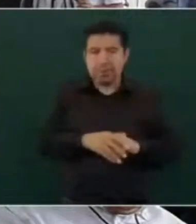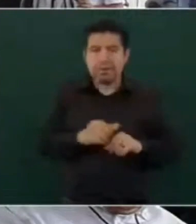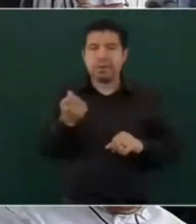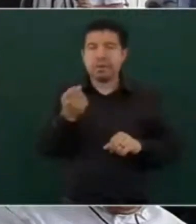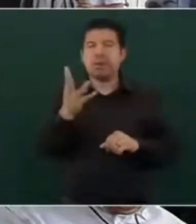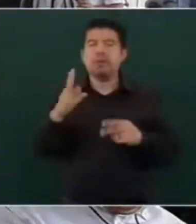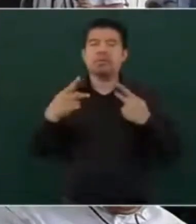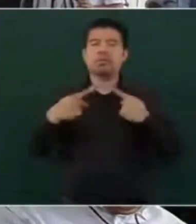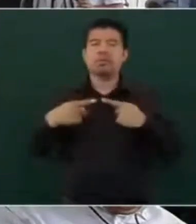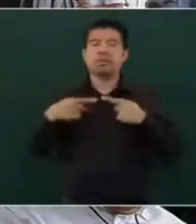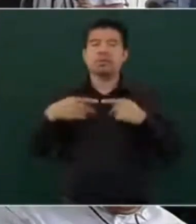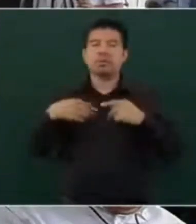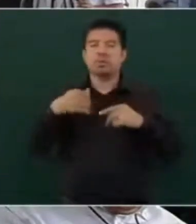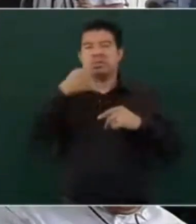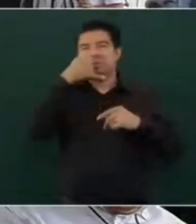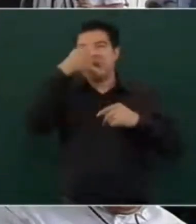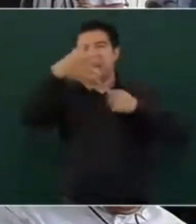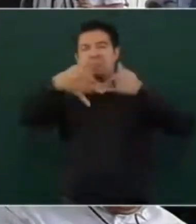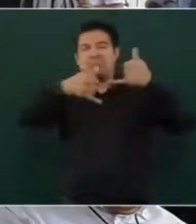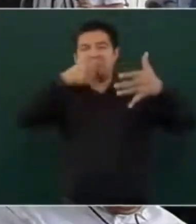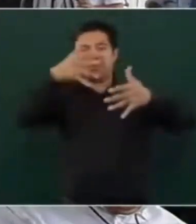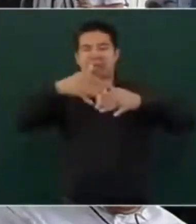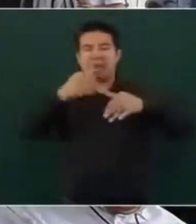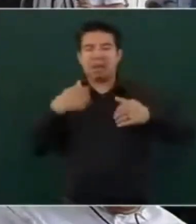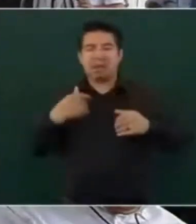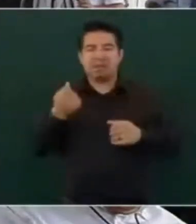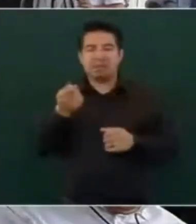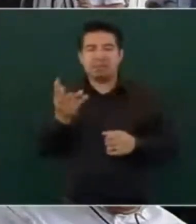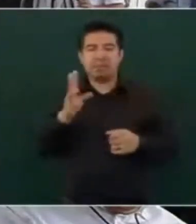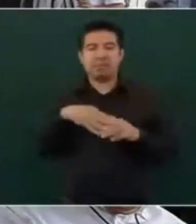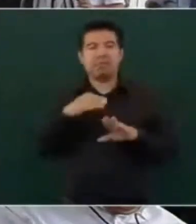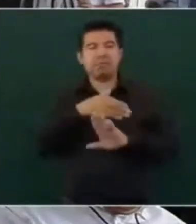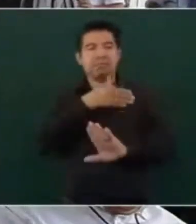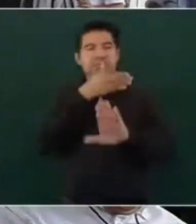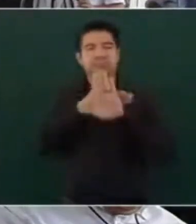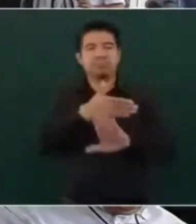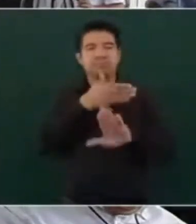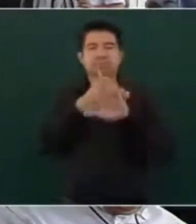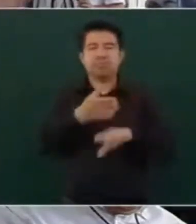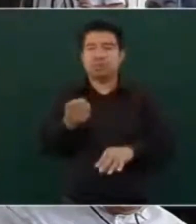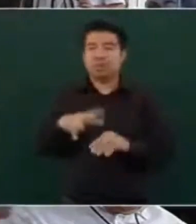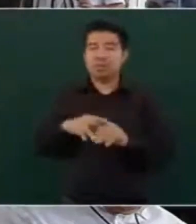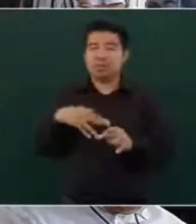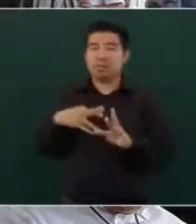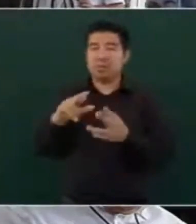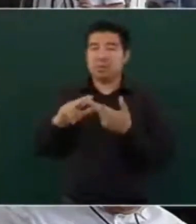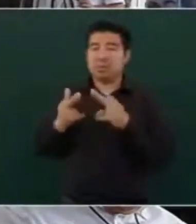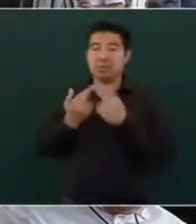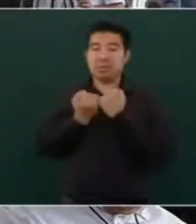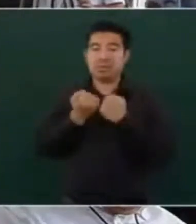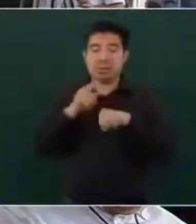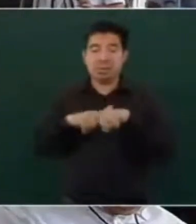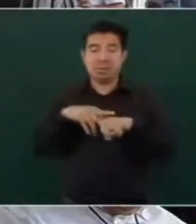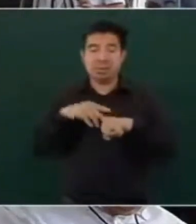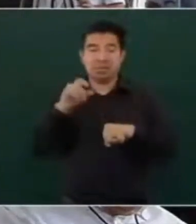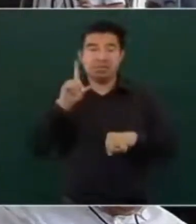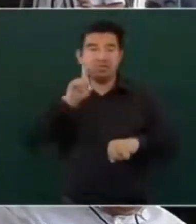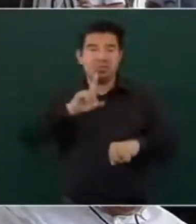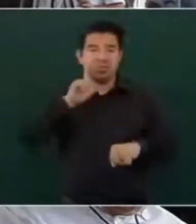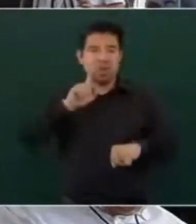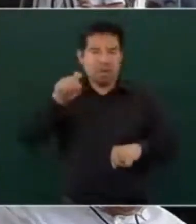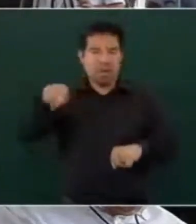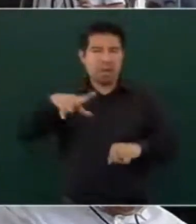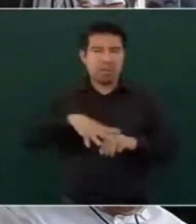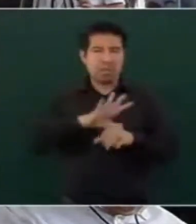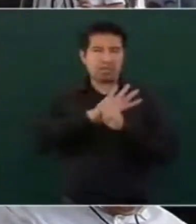barbajanes que la han estado agrediendo, la han estado ofendiendo en redes sociales y en otros espacios por ser mujer?